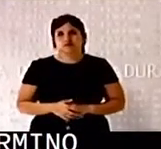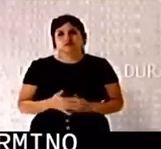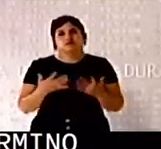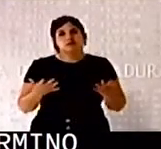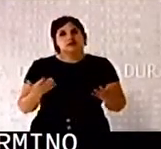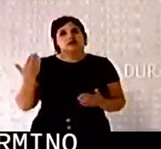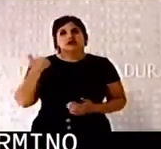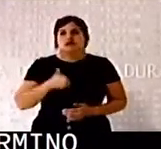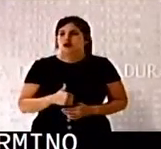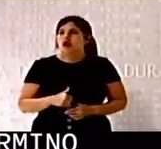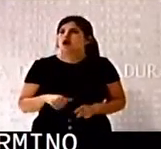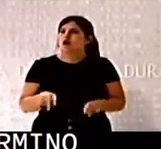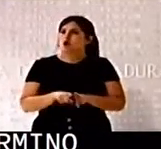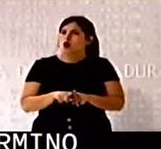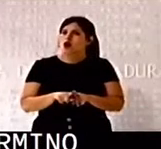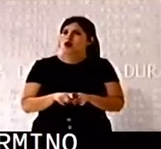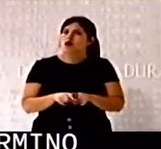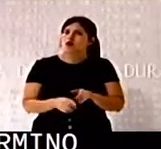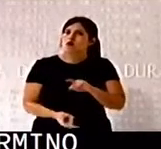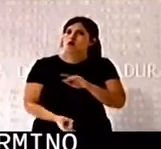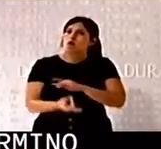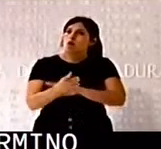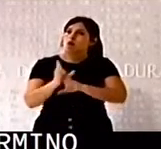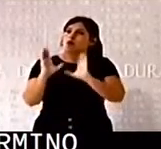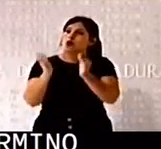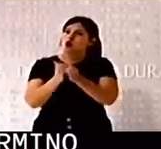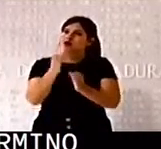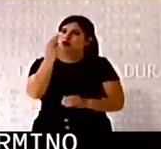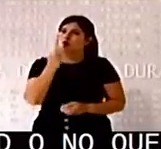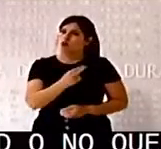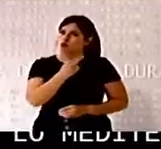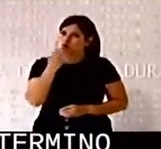llevamos ya varios brotes de comuniones.